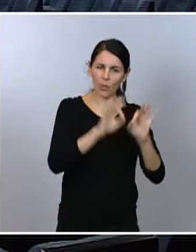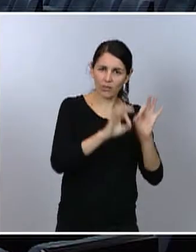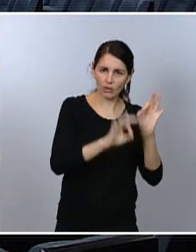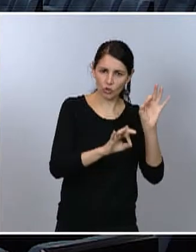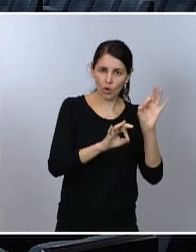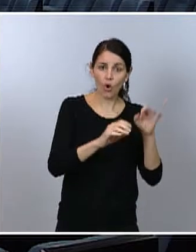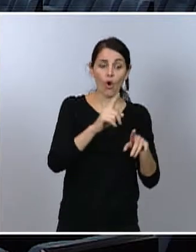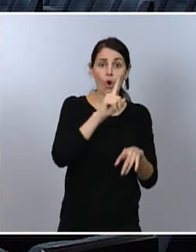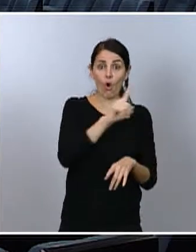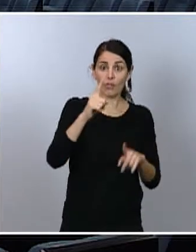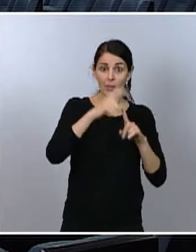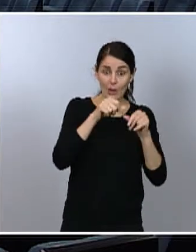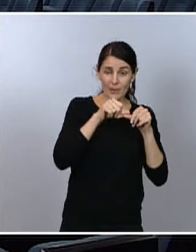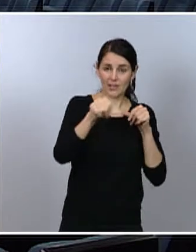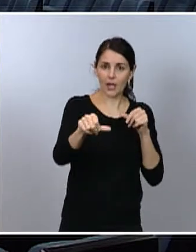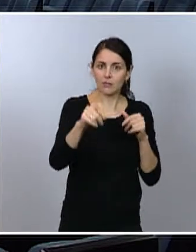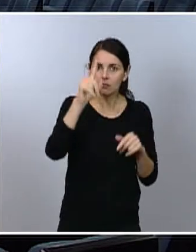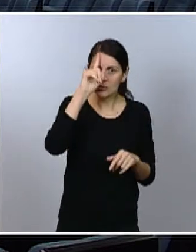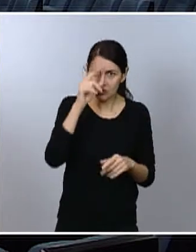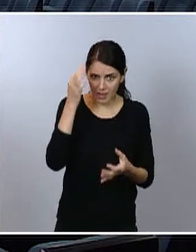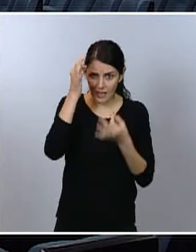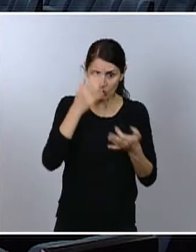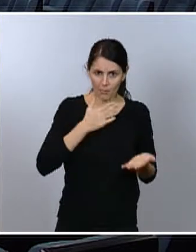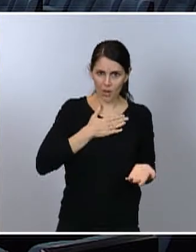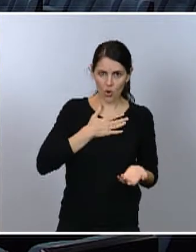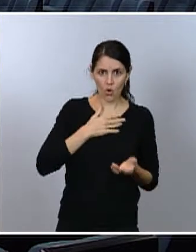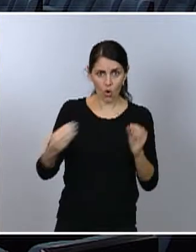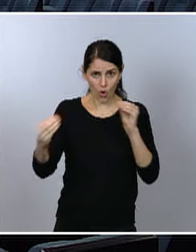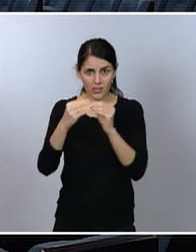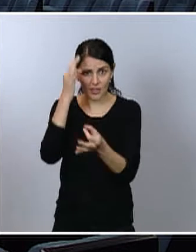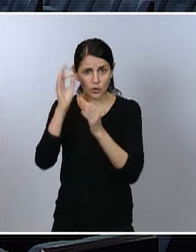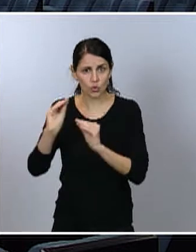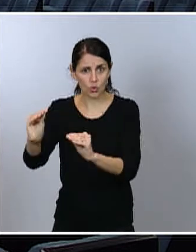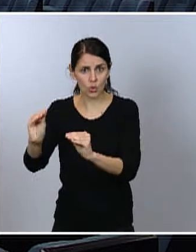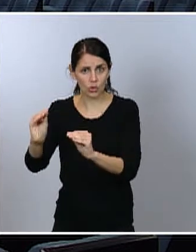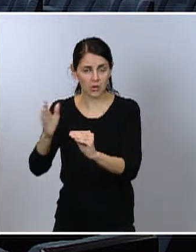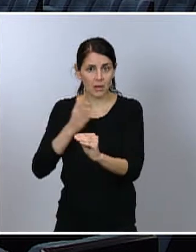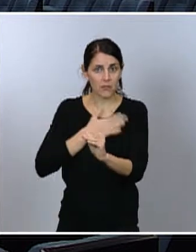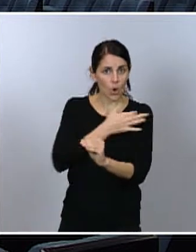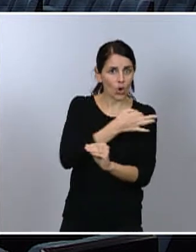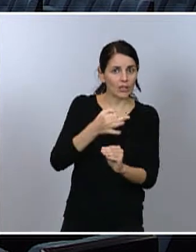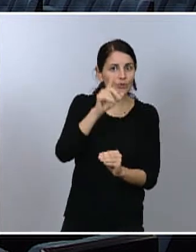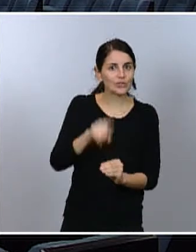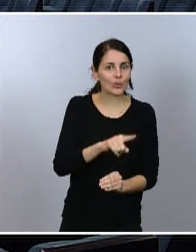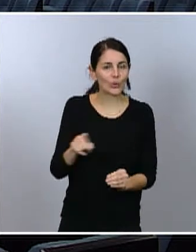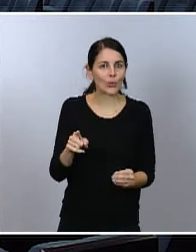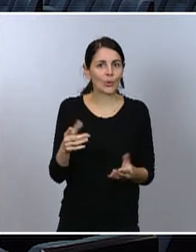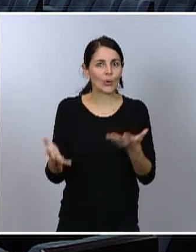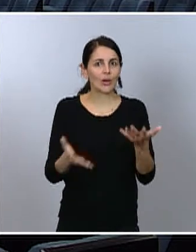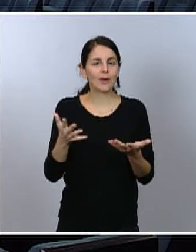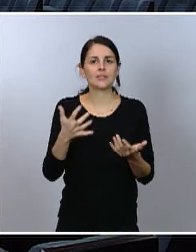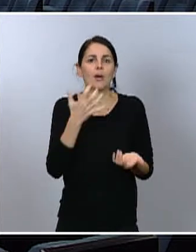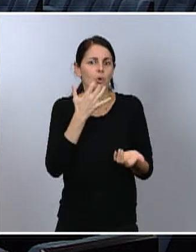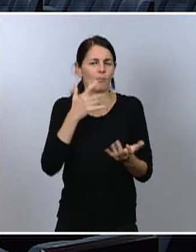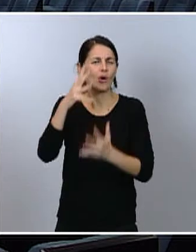este dato coincide con los suyos, si es correcto y... ¿cómo sería el cálculo que están